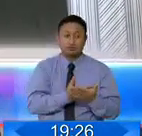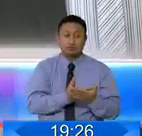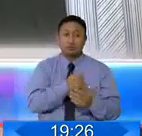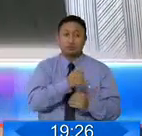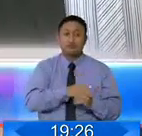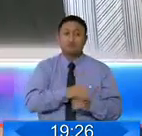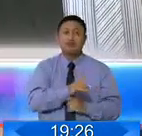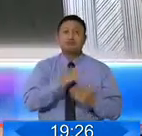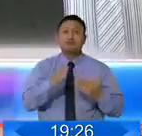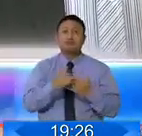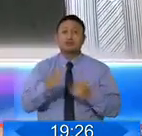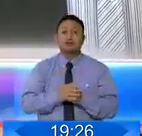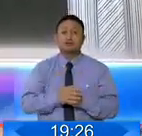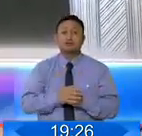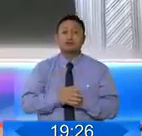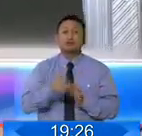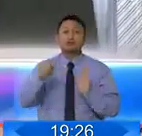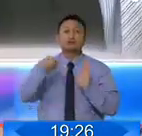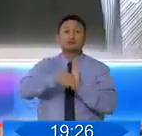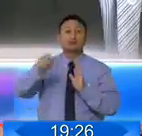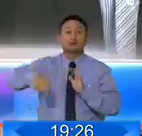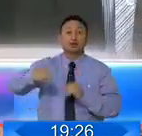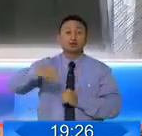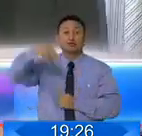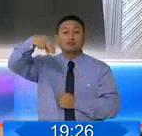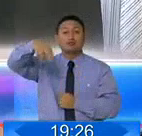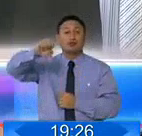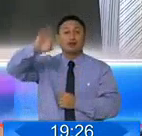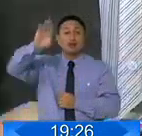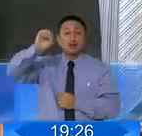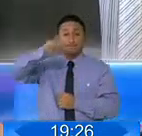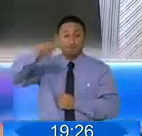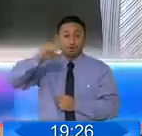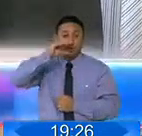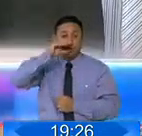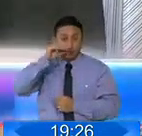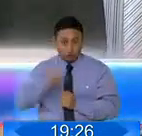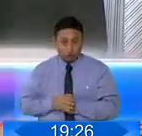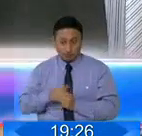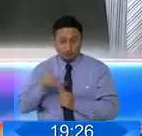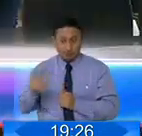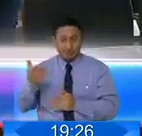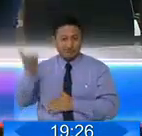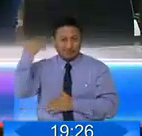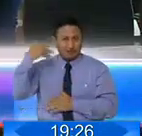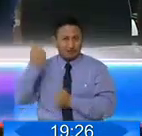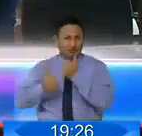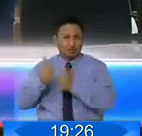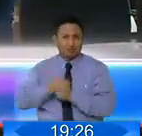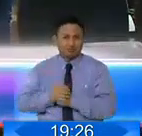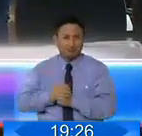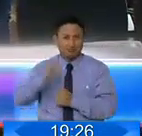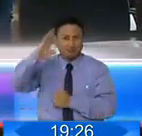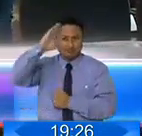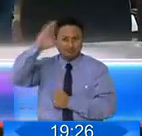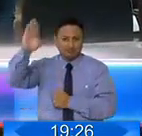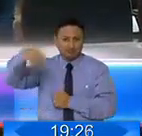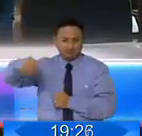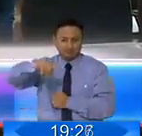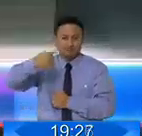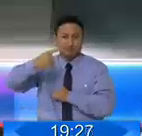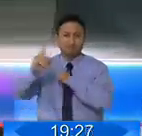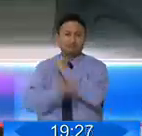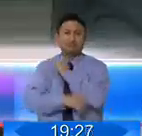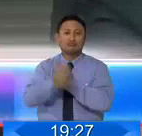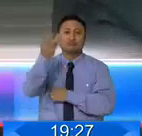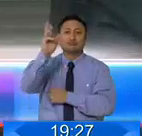contra de la abogado Jaime Nebot, que en ese momento estaba como para la alcaldía y estaba de candidato. Los policías procesados fueron